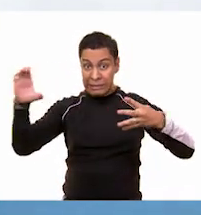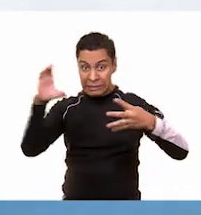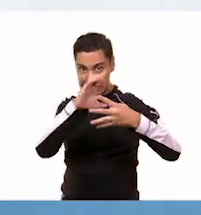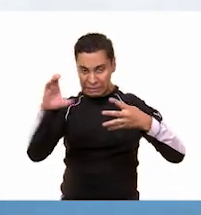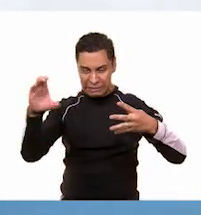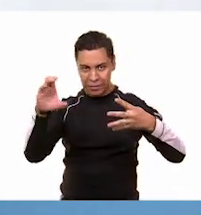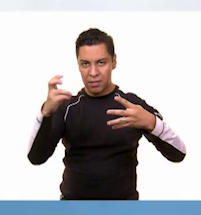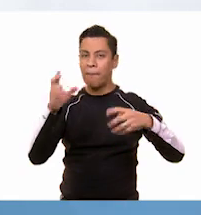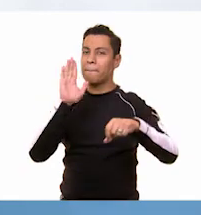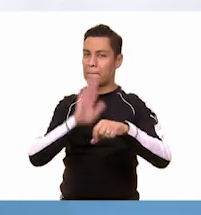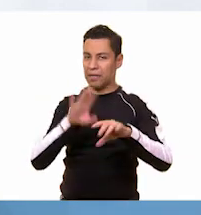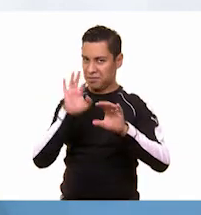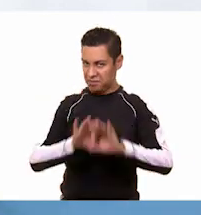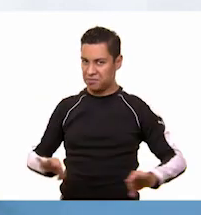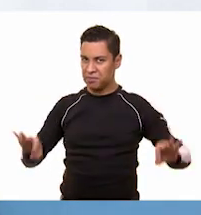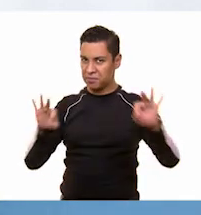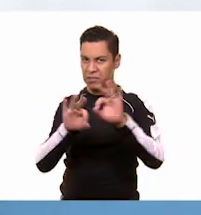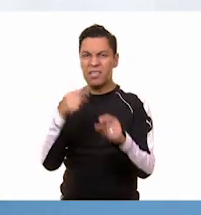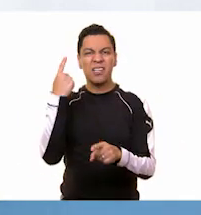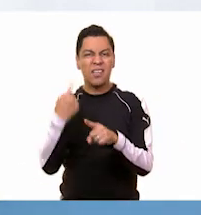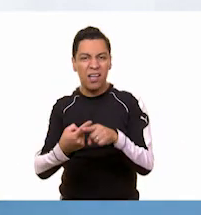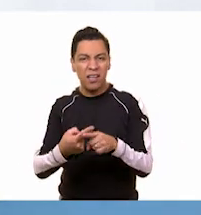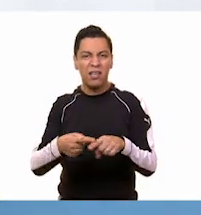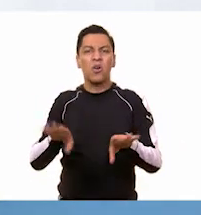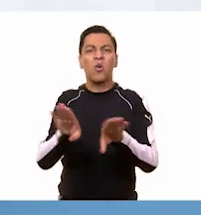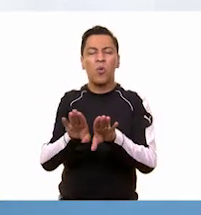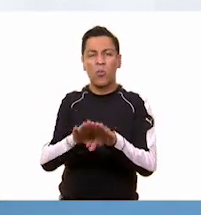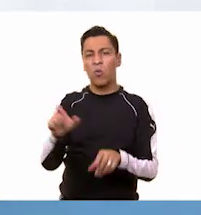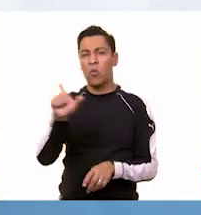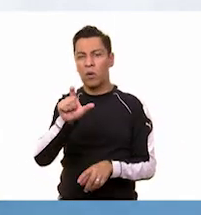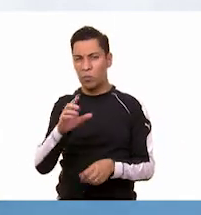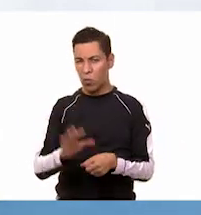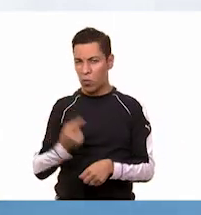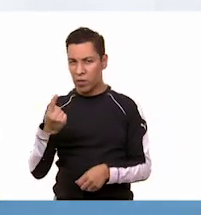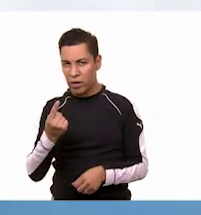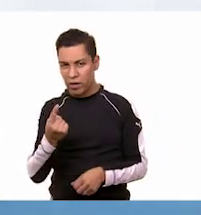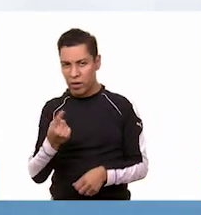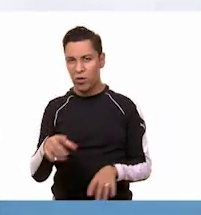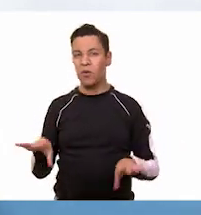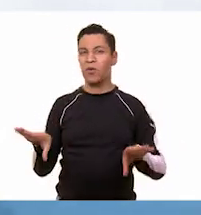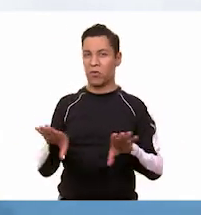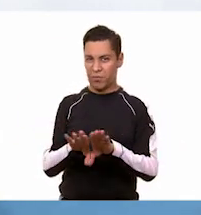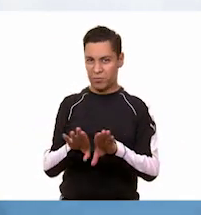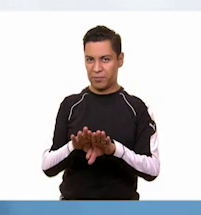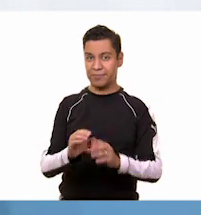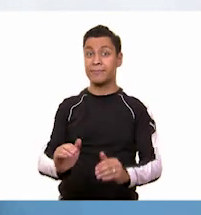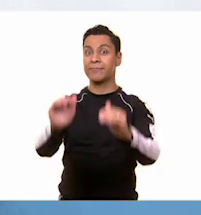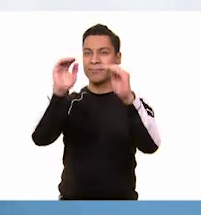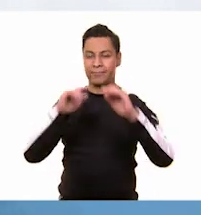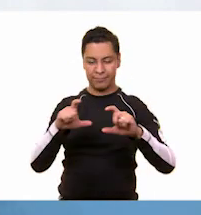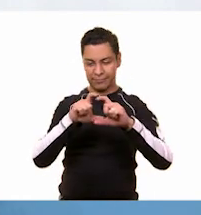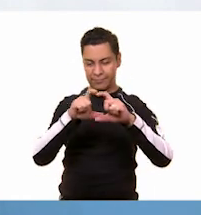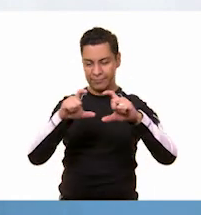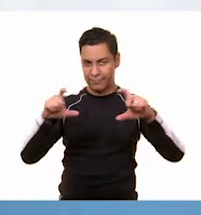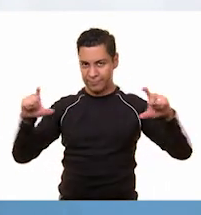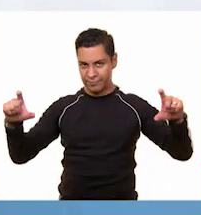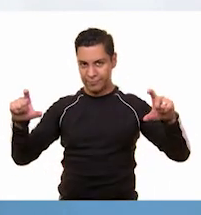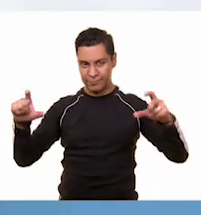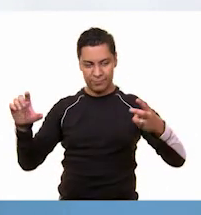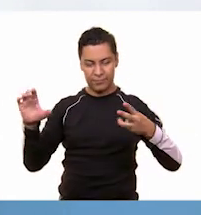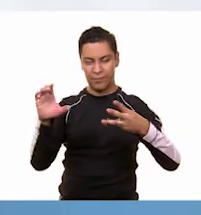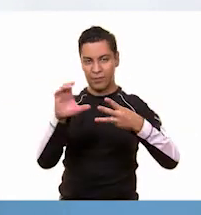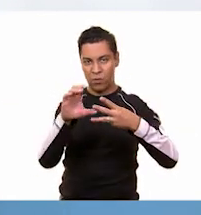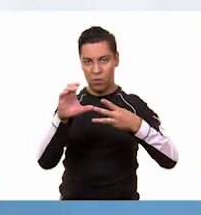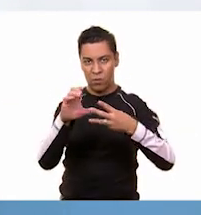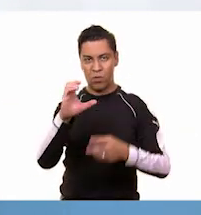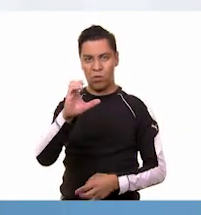las preguntas qué, quién, cuándo, dónde, por qué y cómo. Enseguida se encuentra el cuerpo